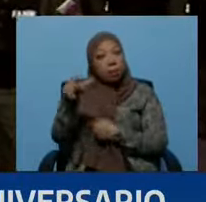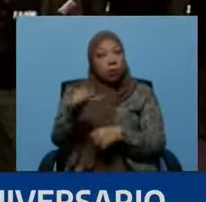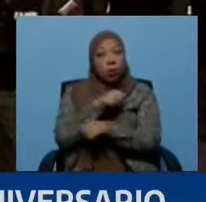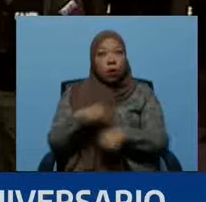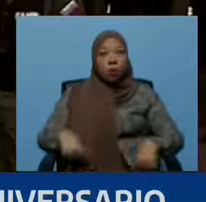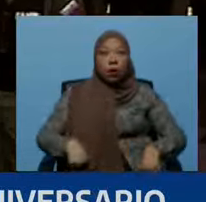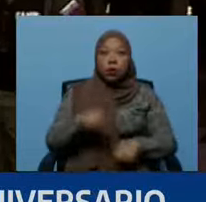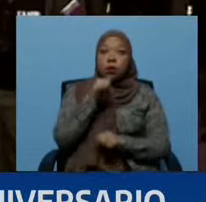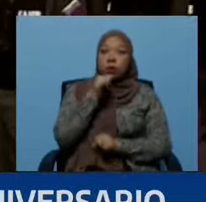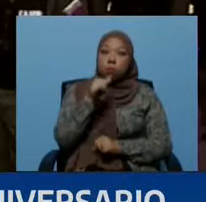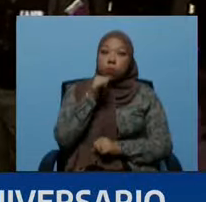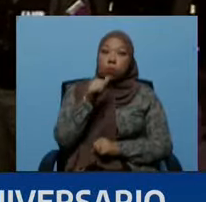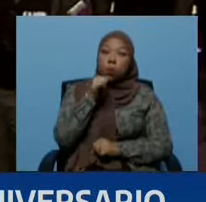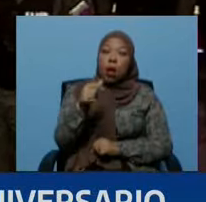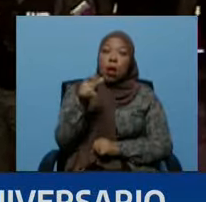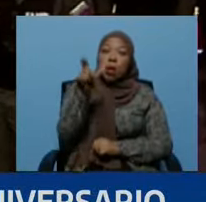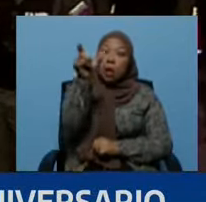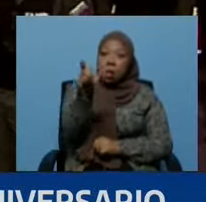Capturaron a uno